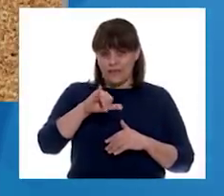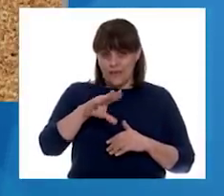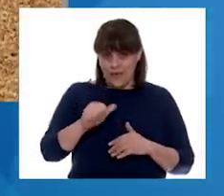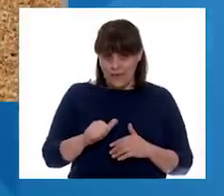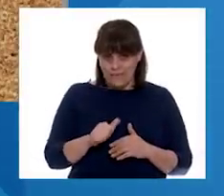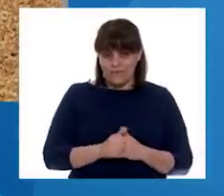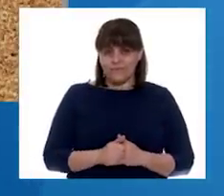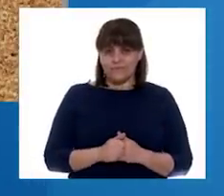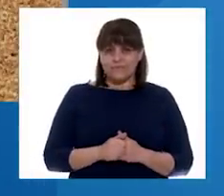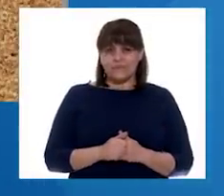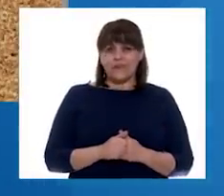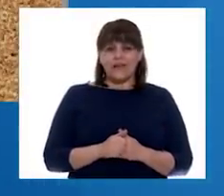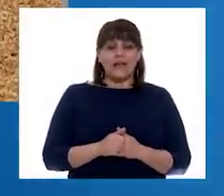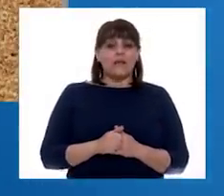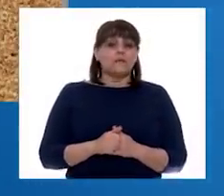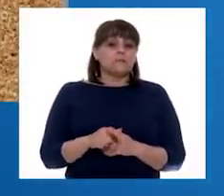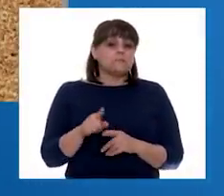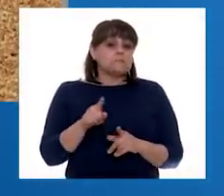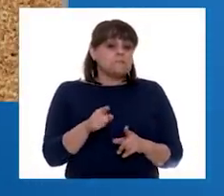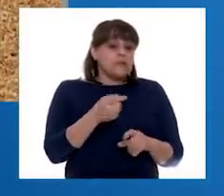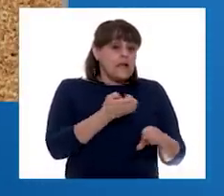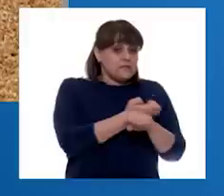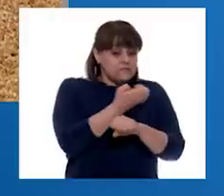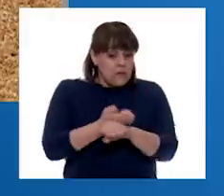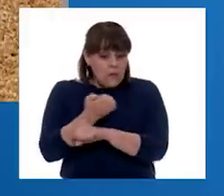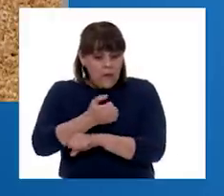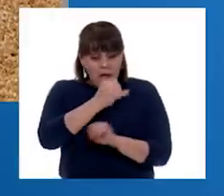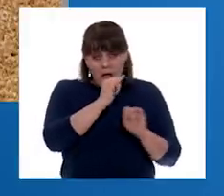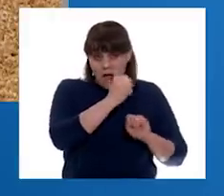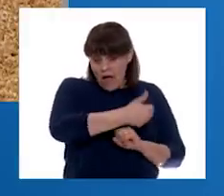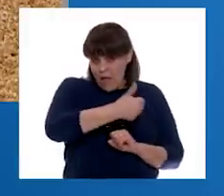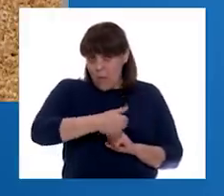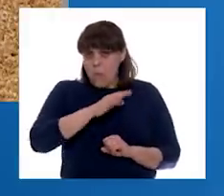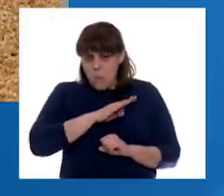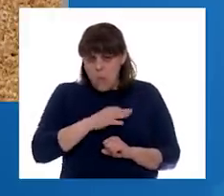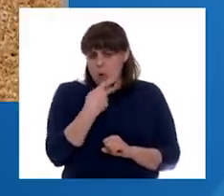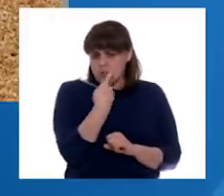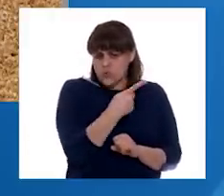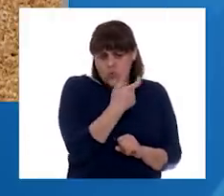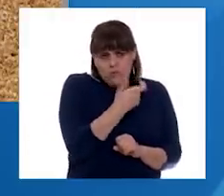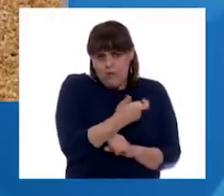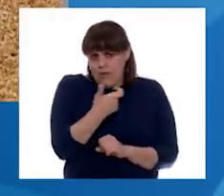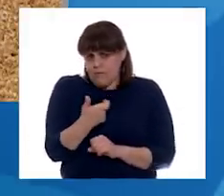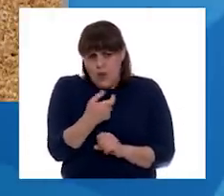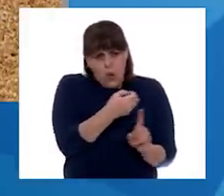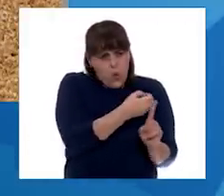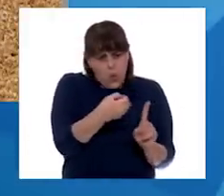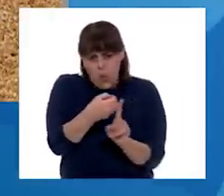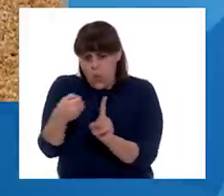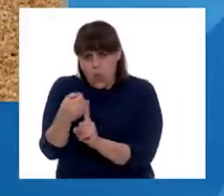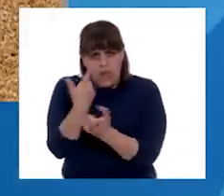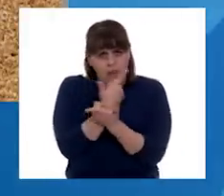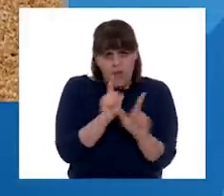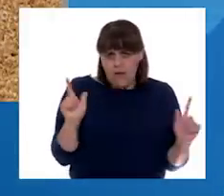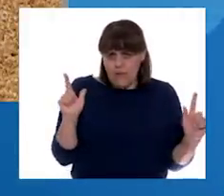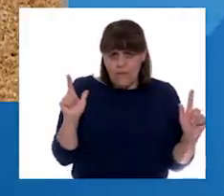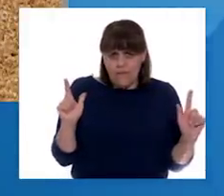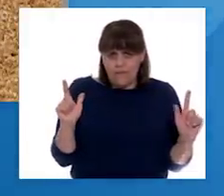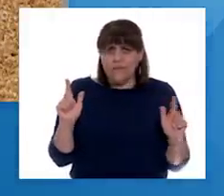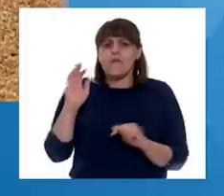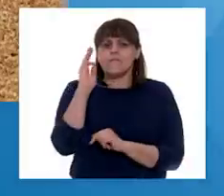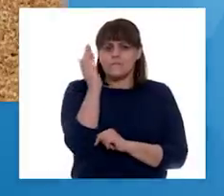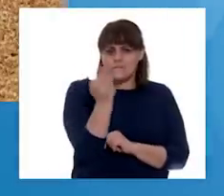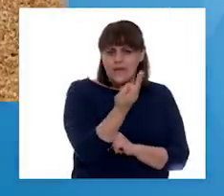interesado en asegurar que cada estado o departamento pudiera administrar sus recursos con libertad. Muy parecida a lo planteado por los